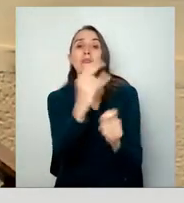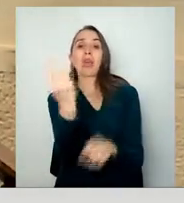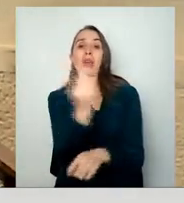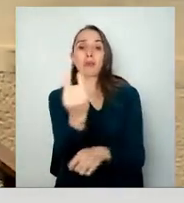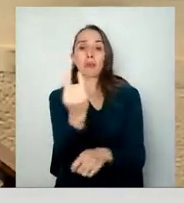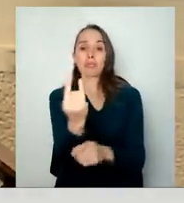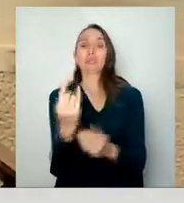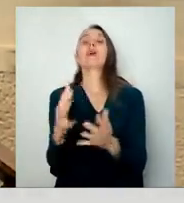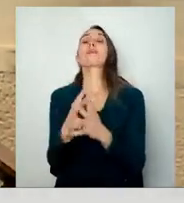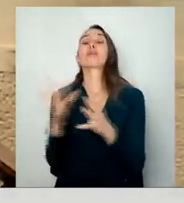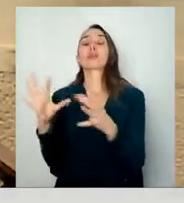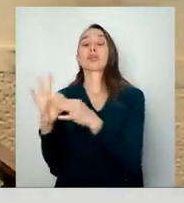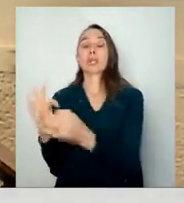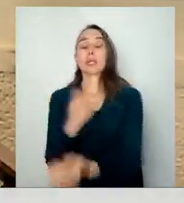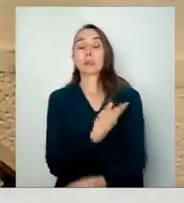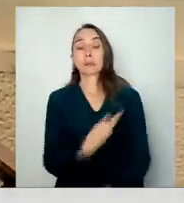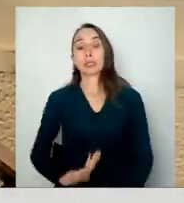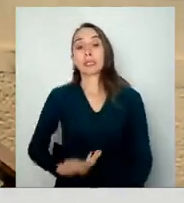Muchas gracias